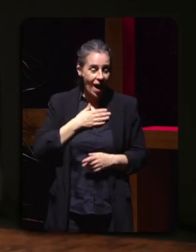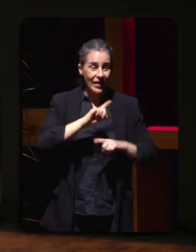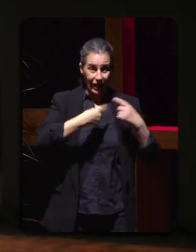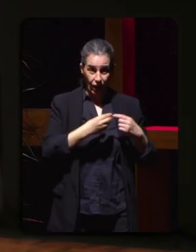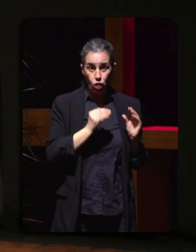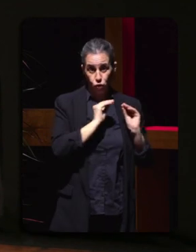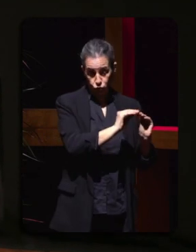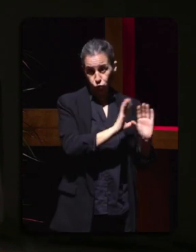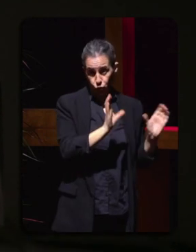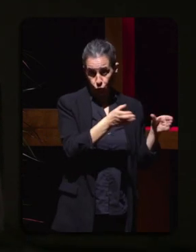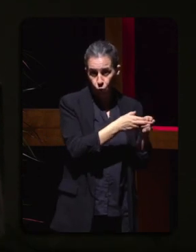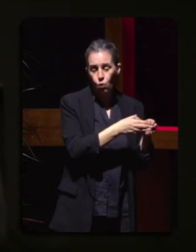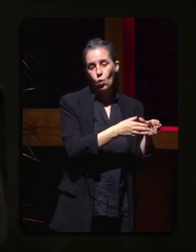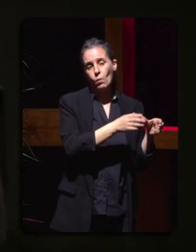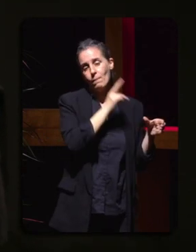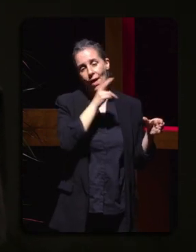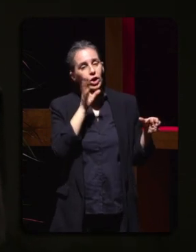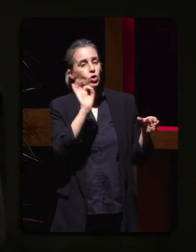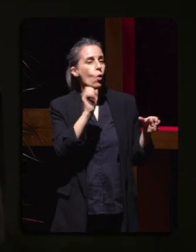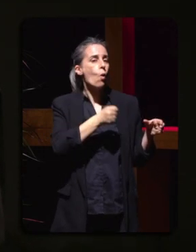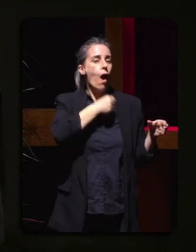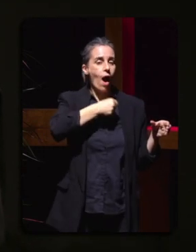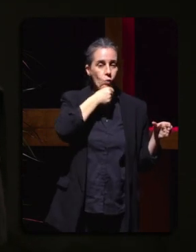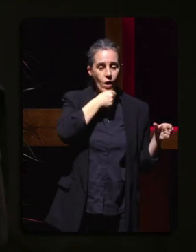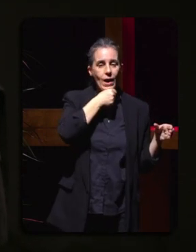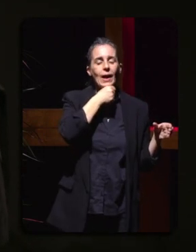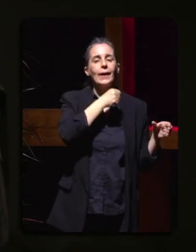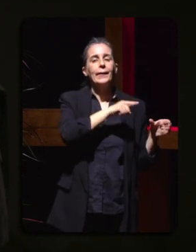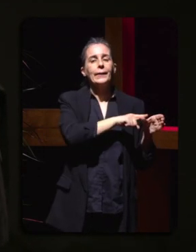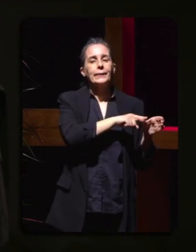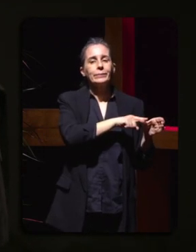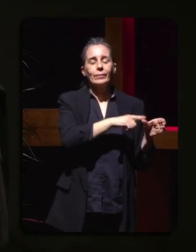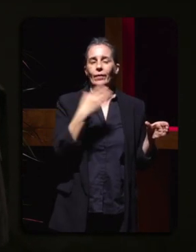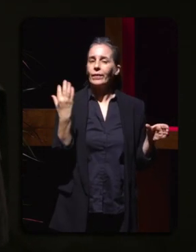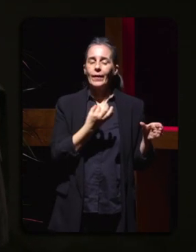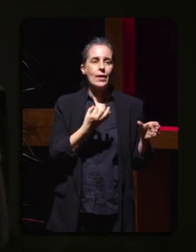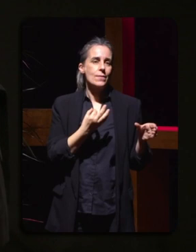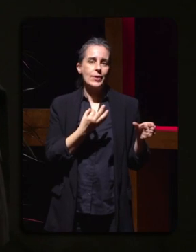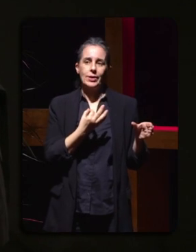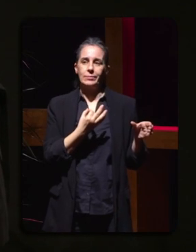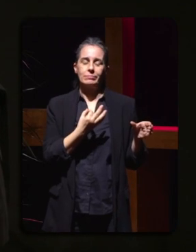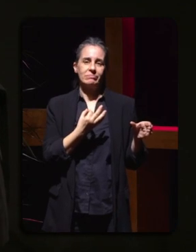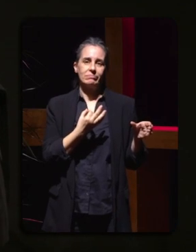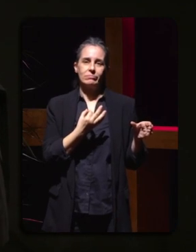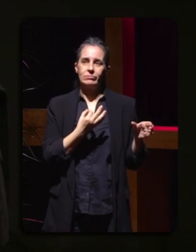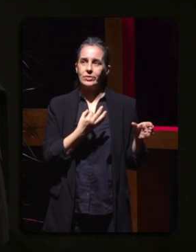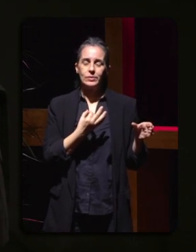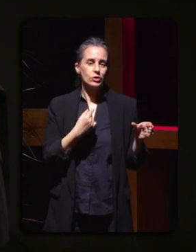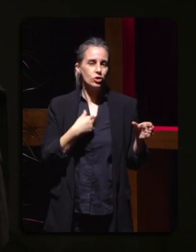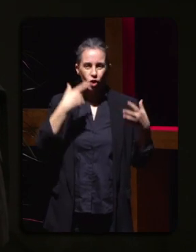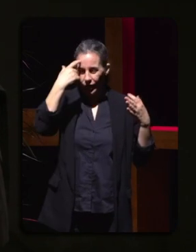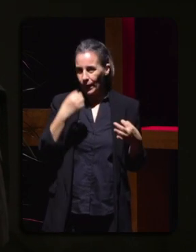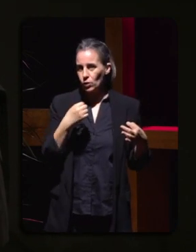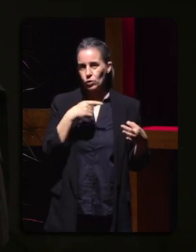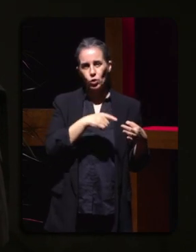nuestras madres a nuestras abuelas No pues tendríamos que lo peor creo que es el peor